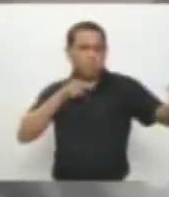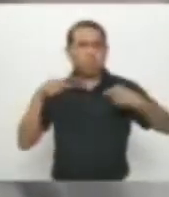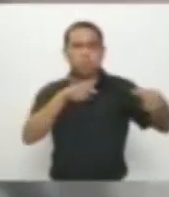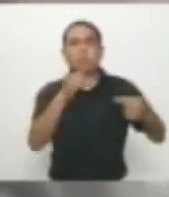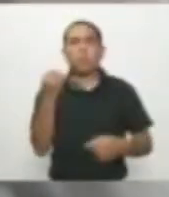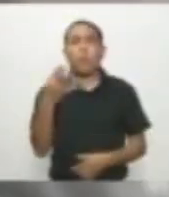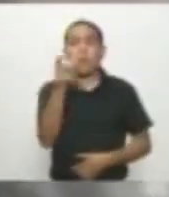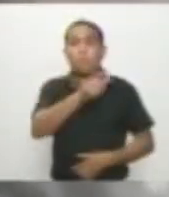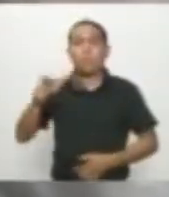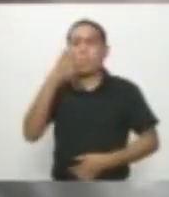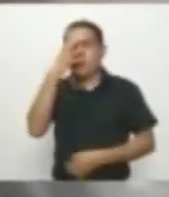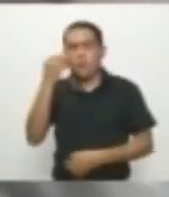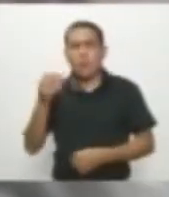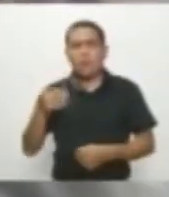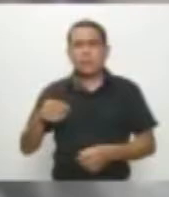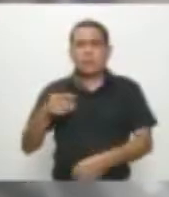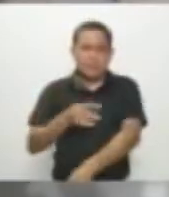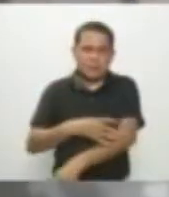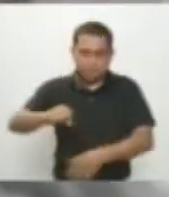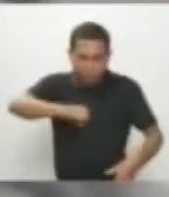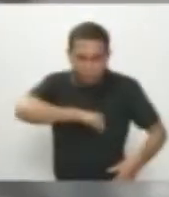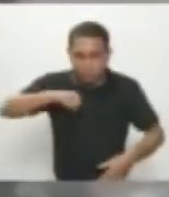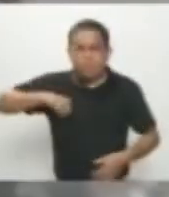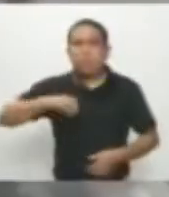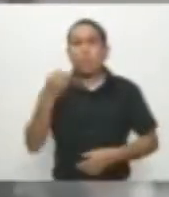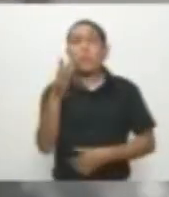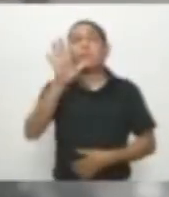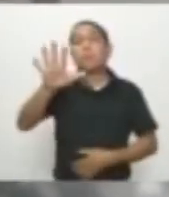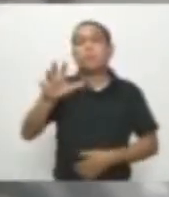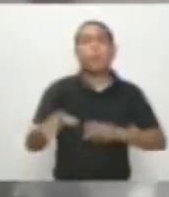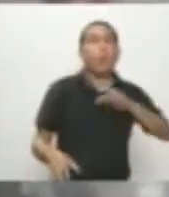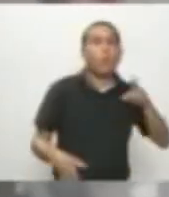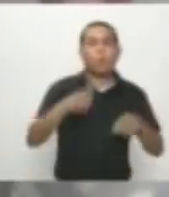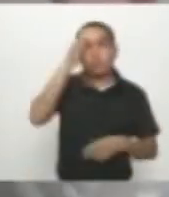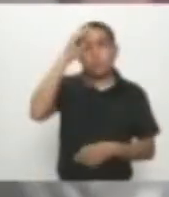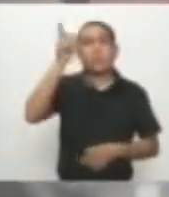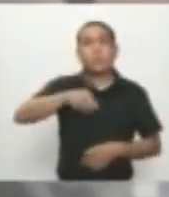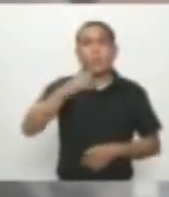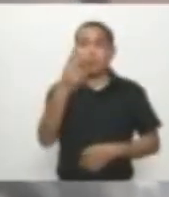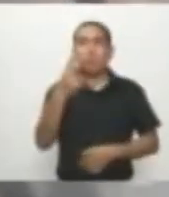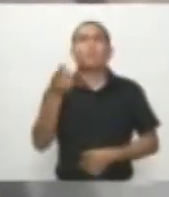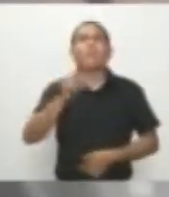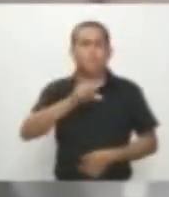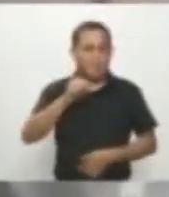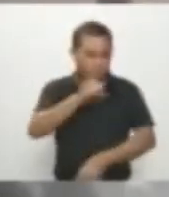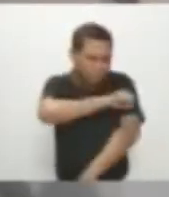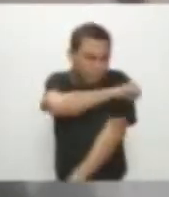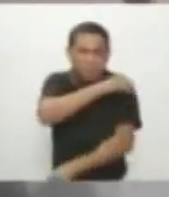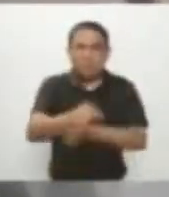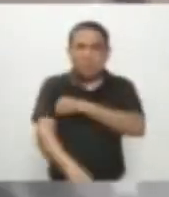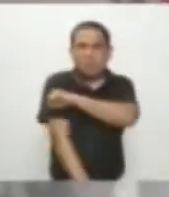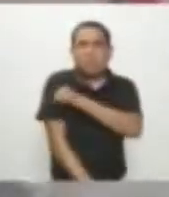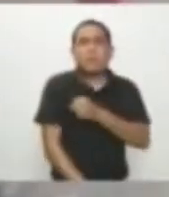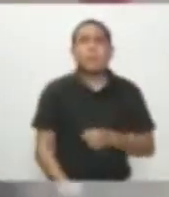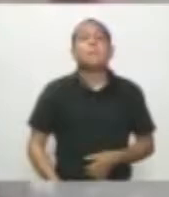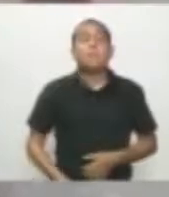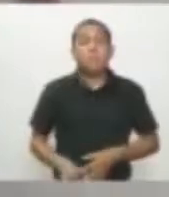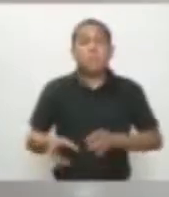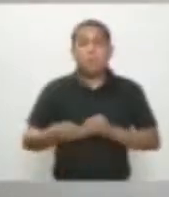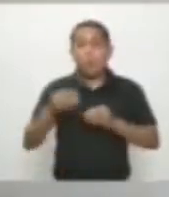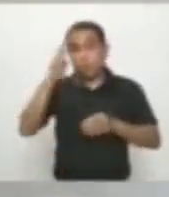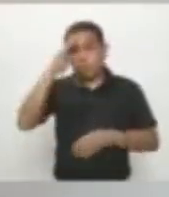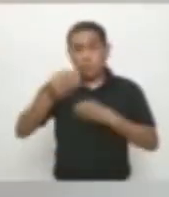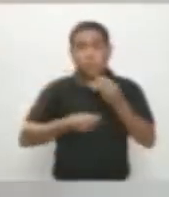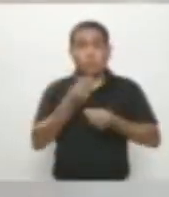5 internos heridos con arma blanca y 2 guardianes lesionados con golpes. Según confirmó un miembro de la guardia, algunos de los